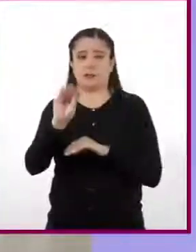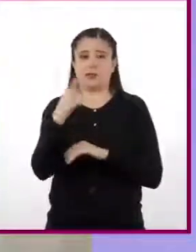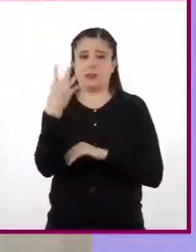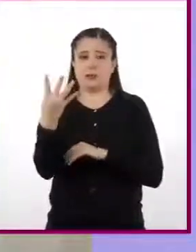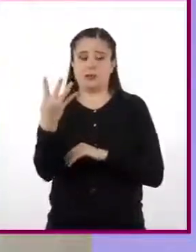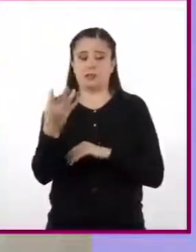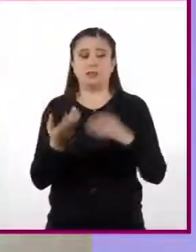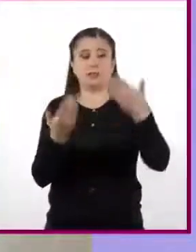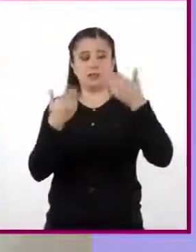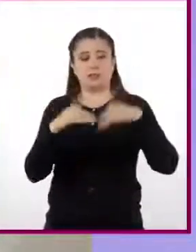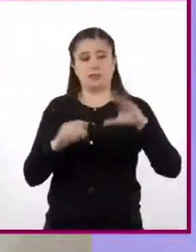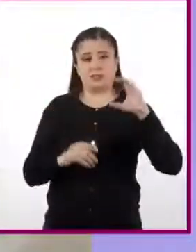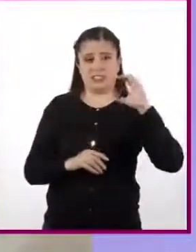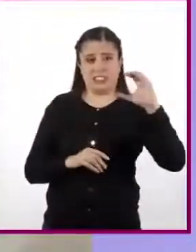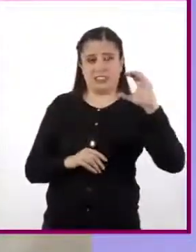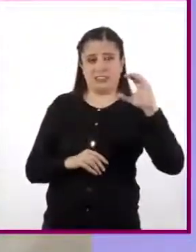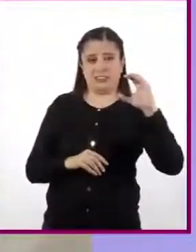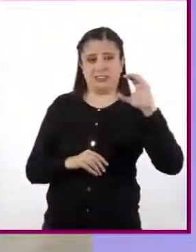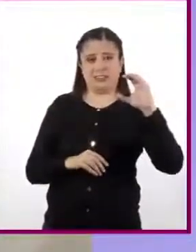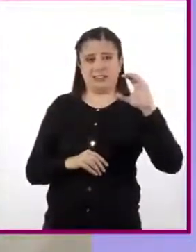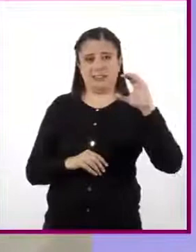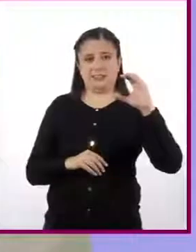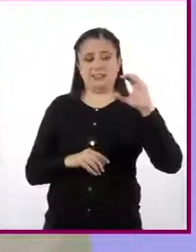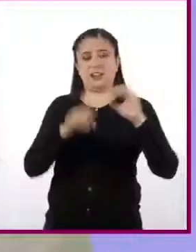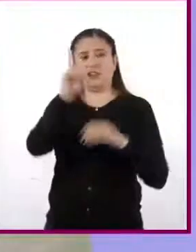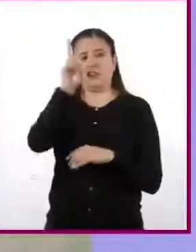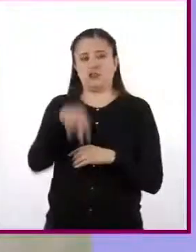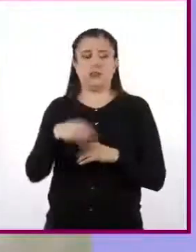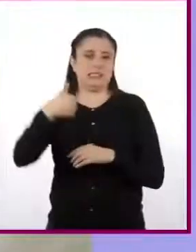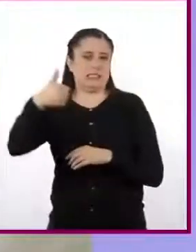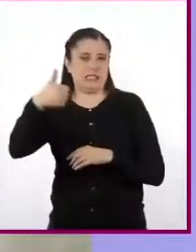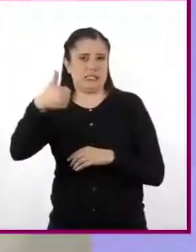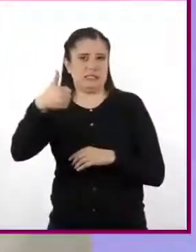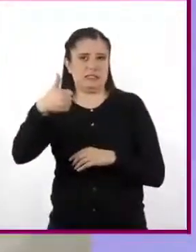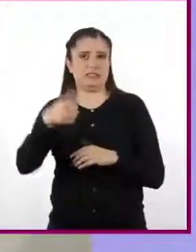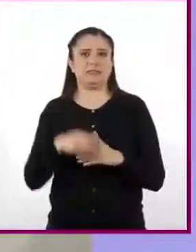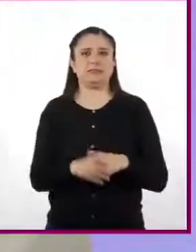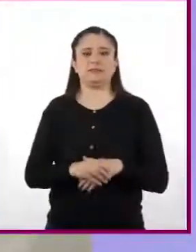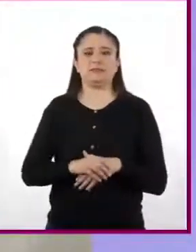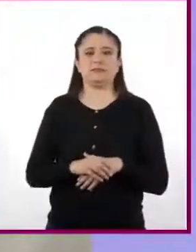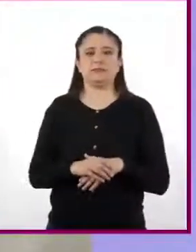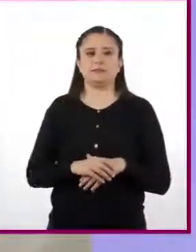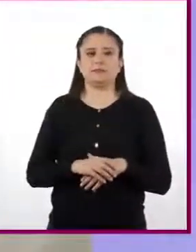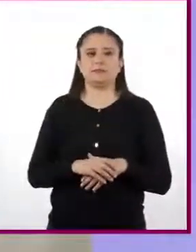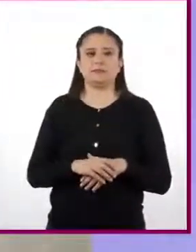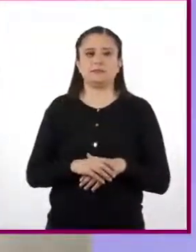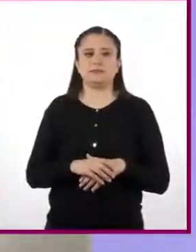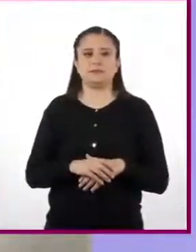1994. Opción C, en el 2006.